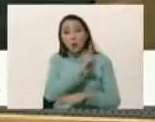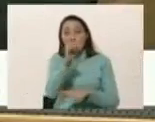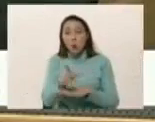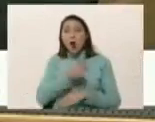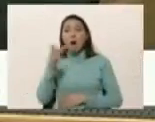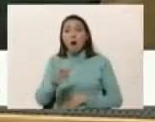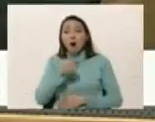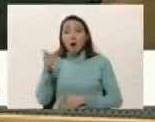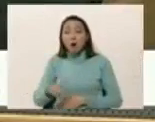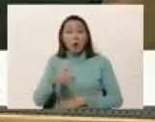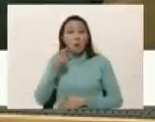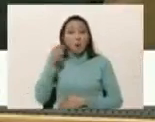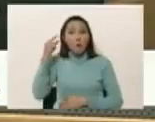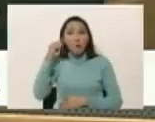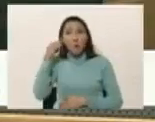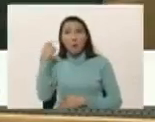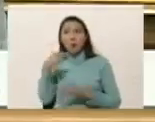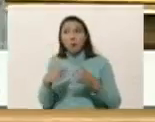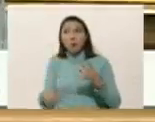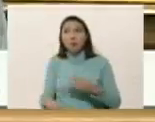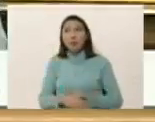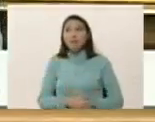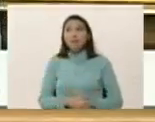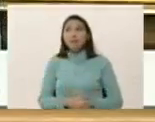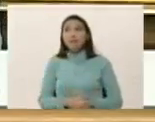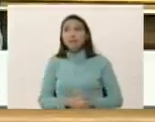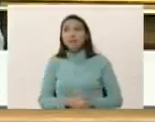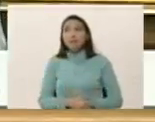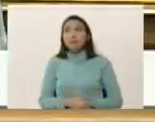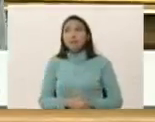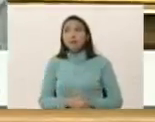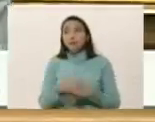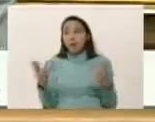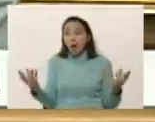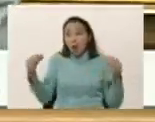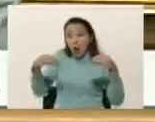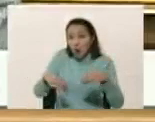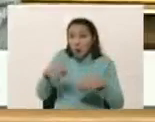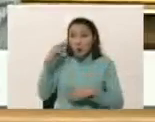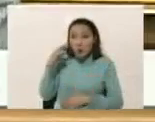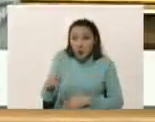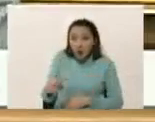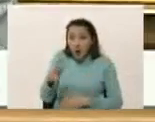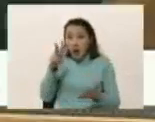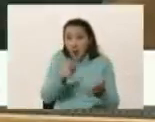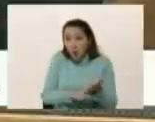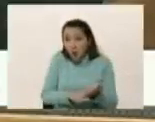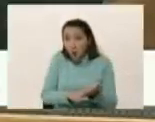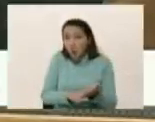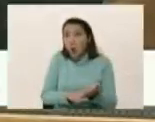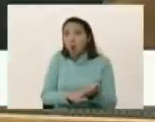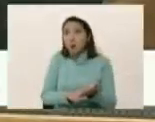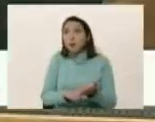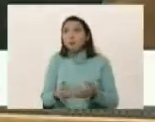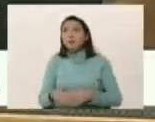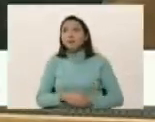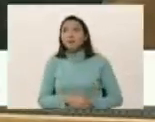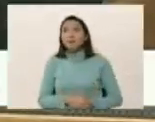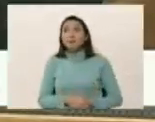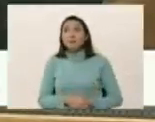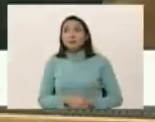enfoque de género es todo presidente en consideración a las observaciones se considera aprobado el siguiente epígrafe